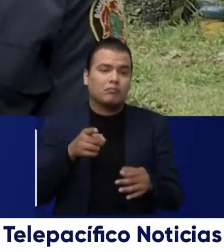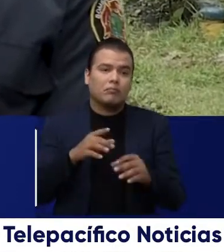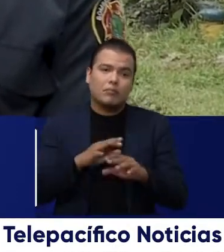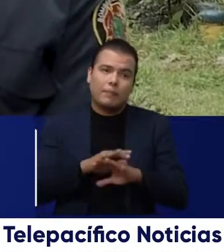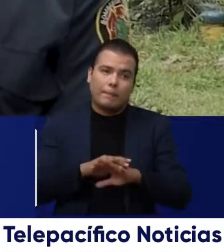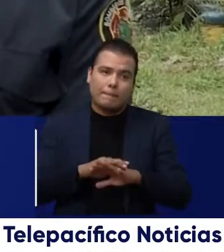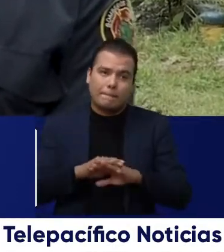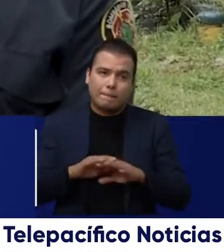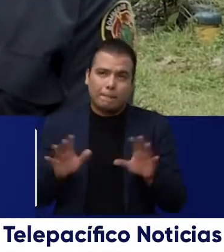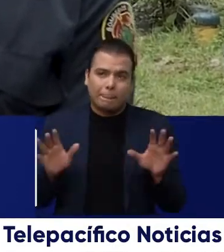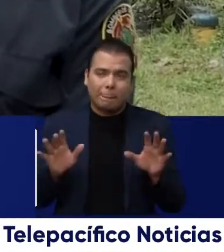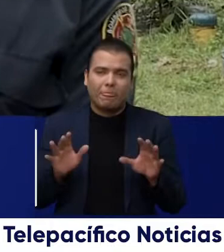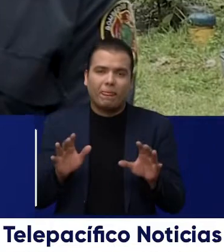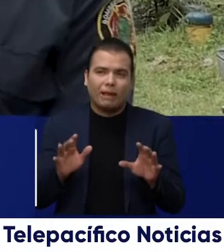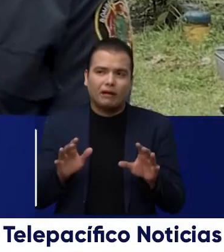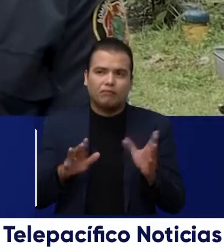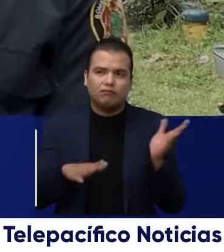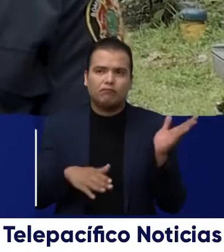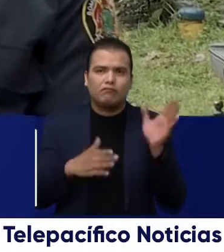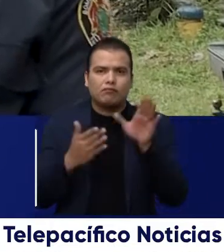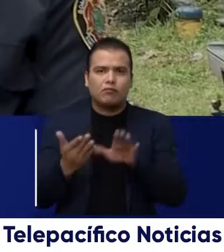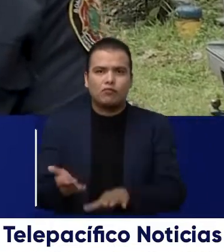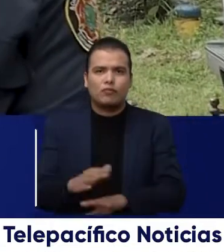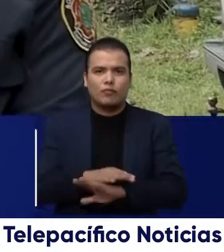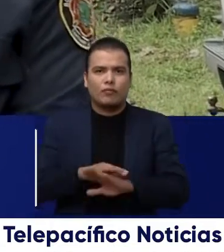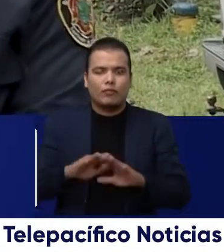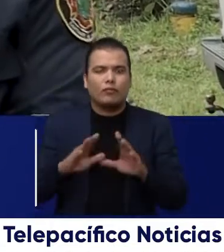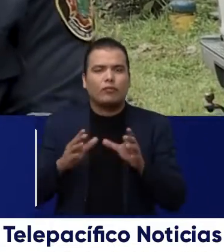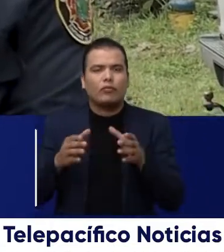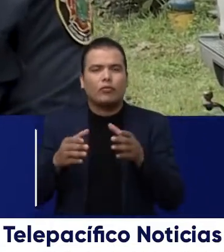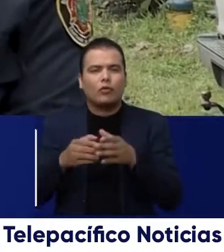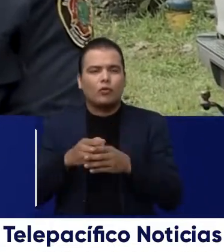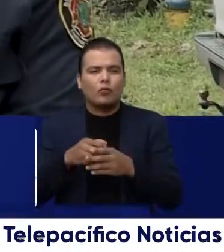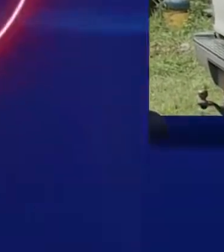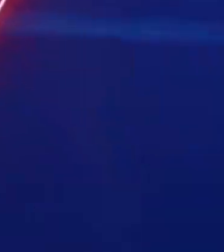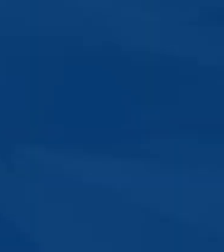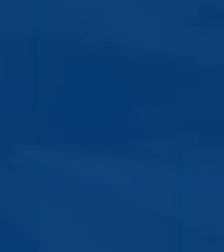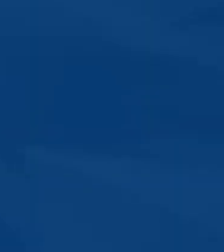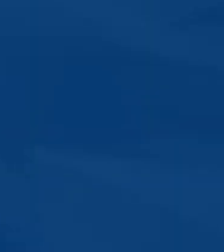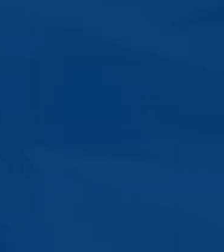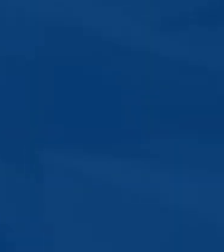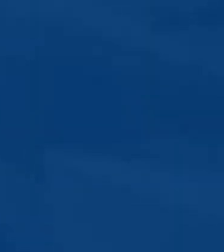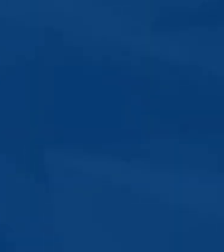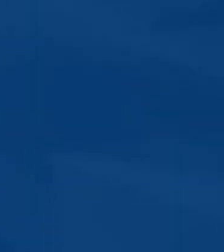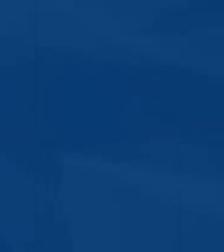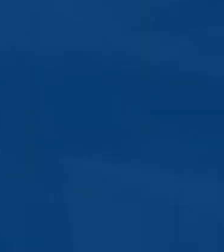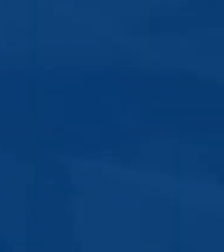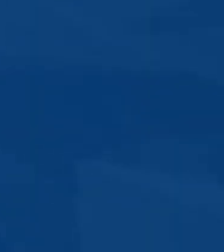El personal de la CIVIN es el encargado ya de dar el dictamen final de esto.